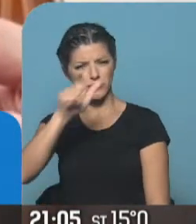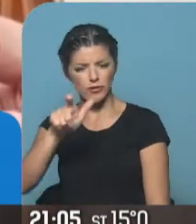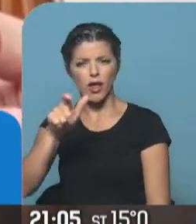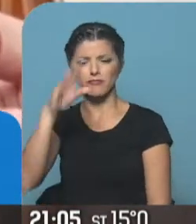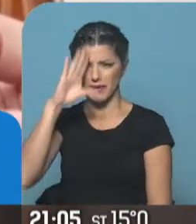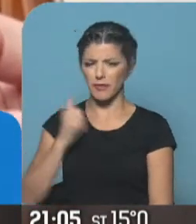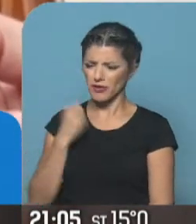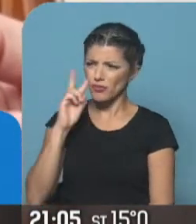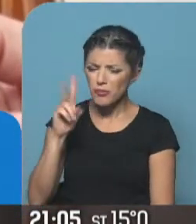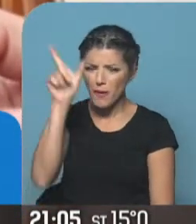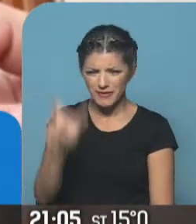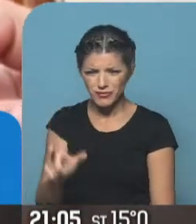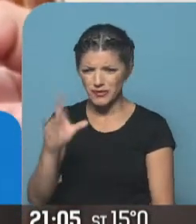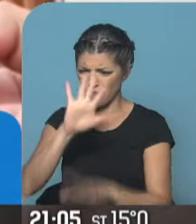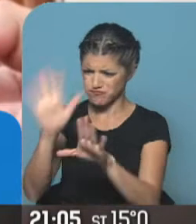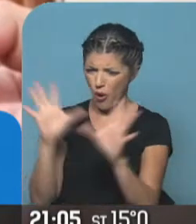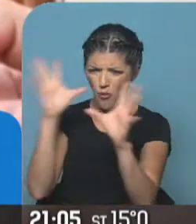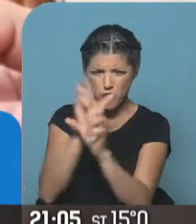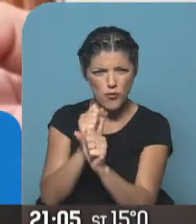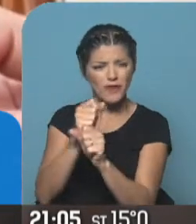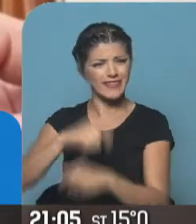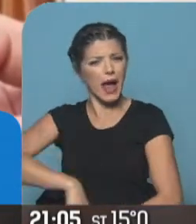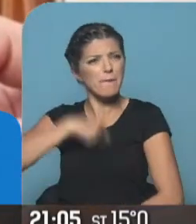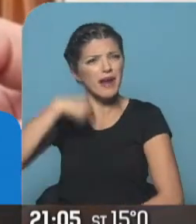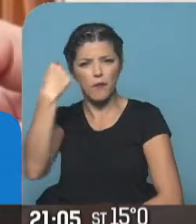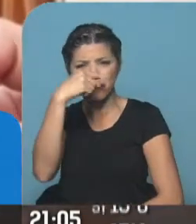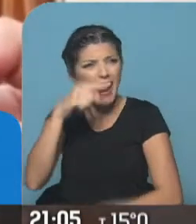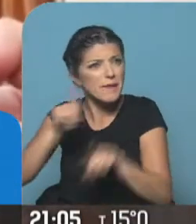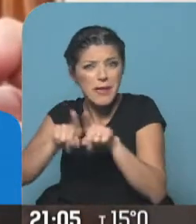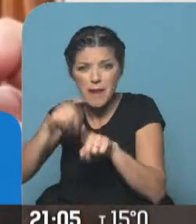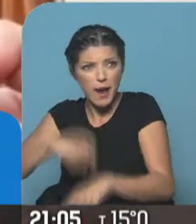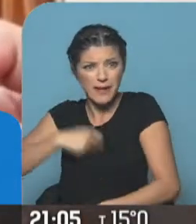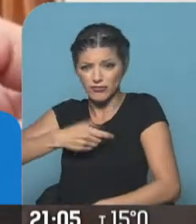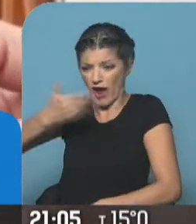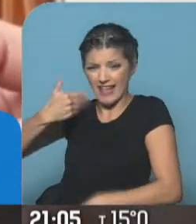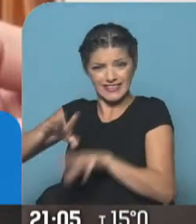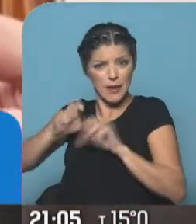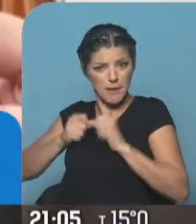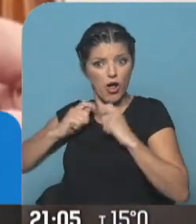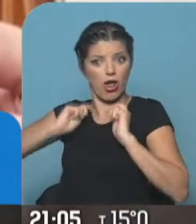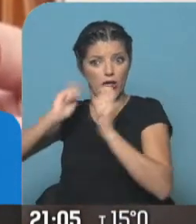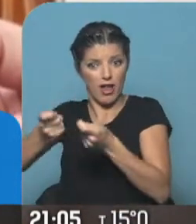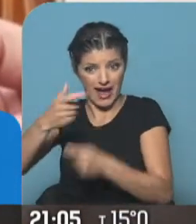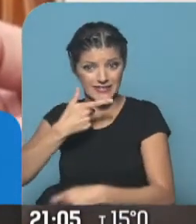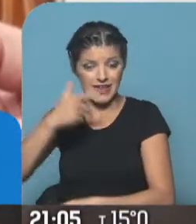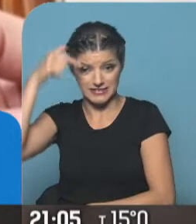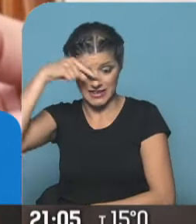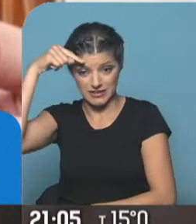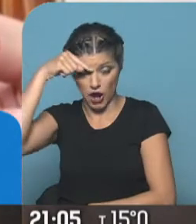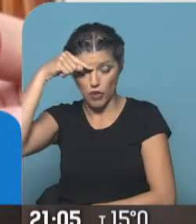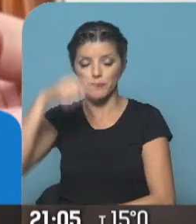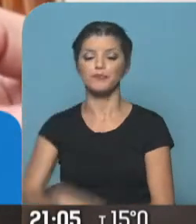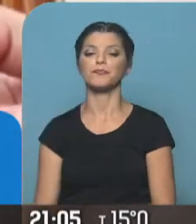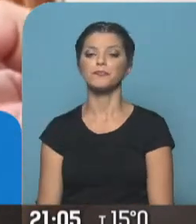una campera celeste, que esa campera celeste es la que yo le presto a Santiago el día de la en la mañana. Según algunos testigos,